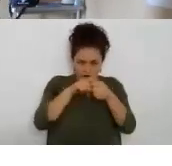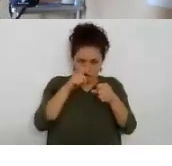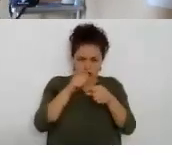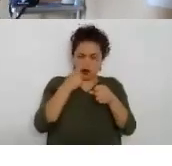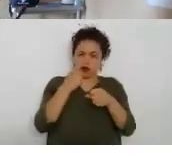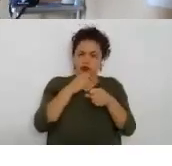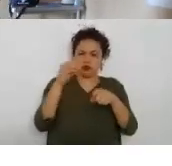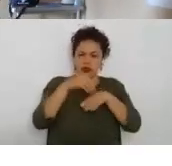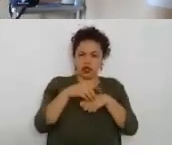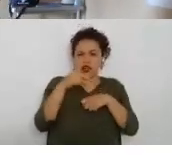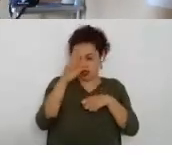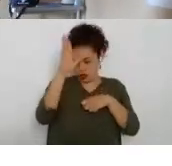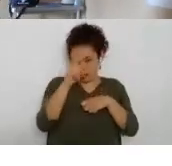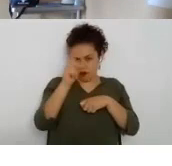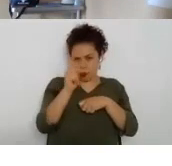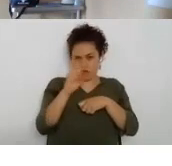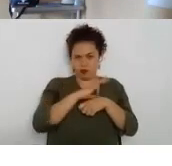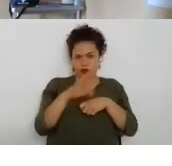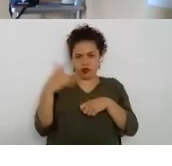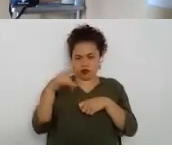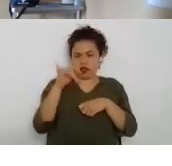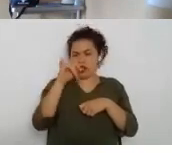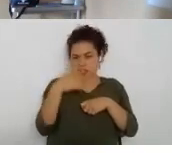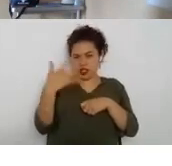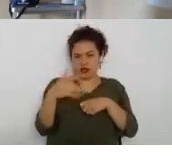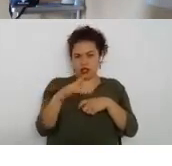Sin embargo, puede doler, sí, hay un ligero ardor,